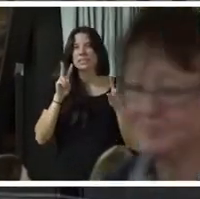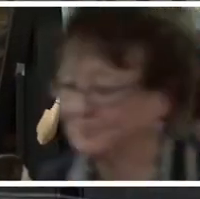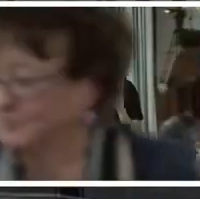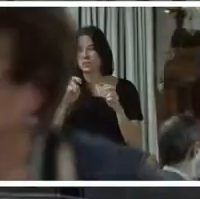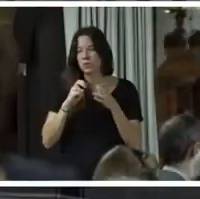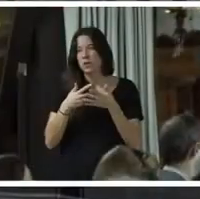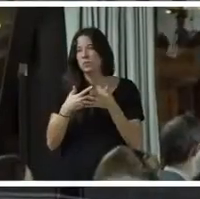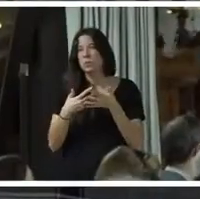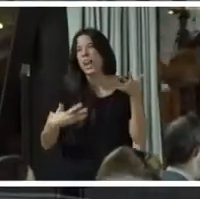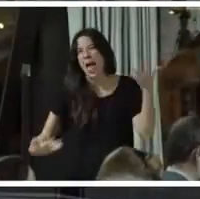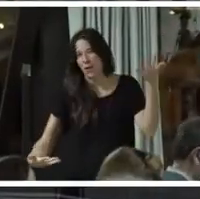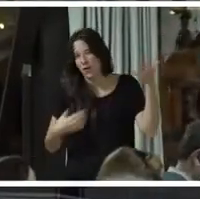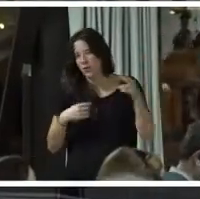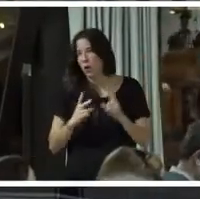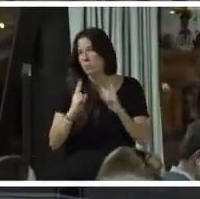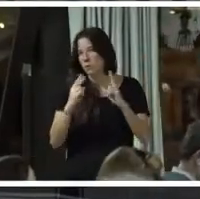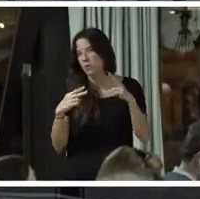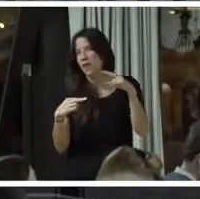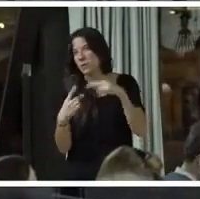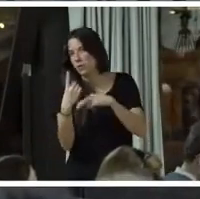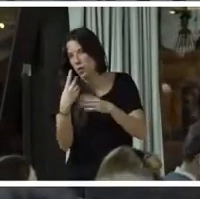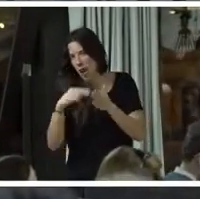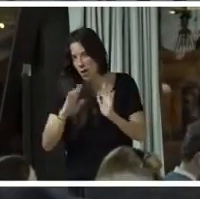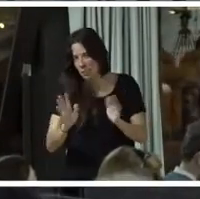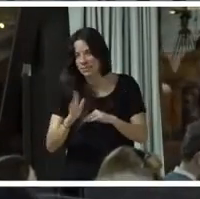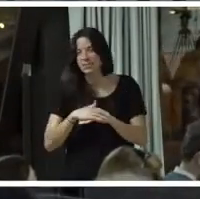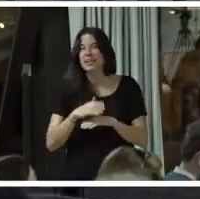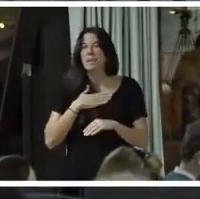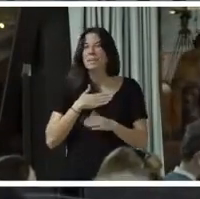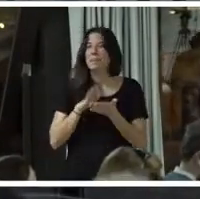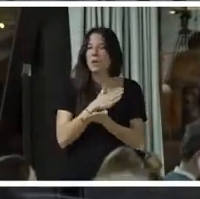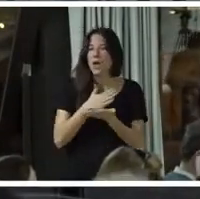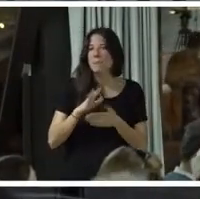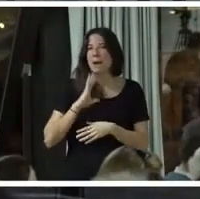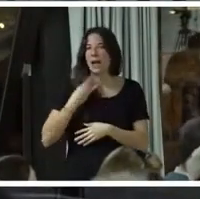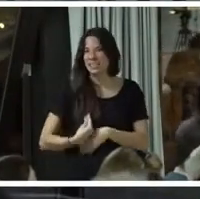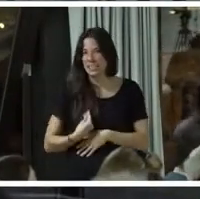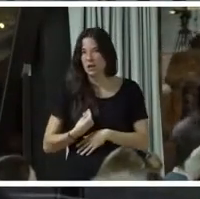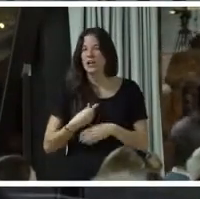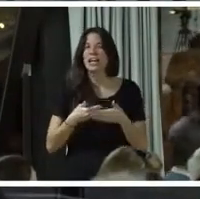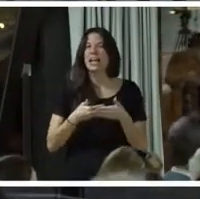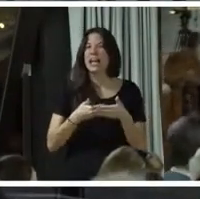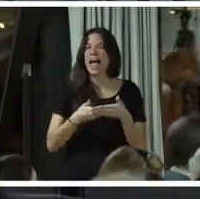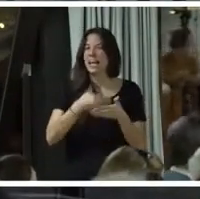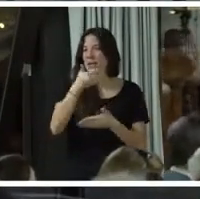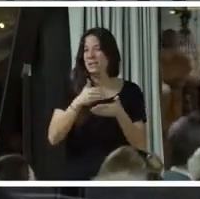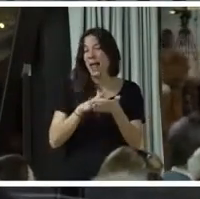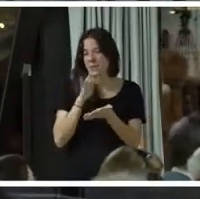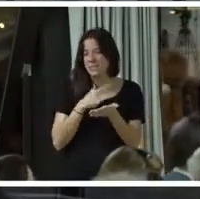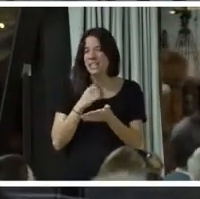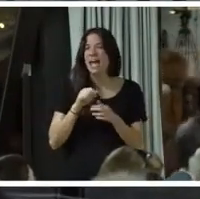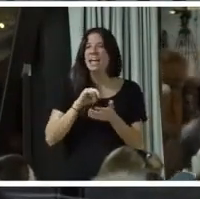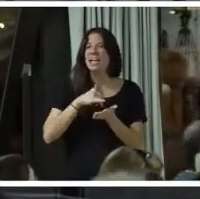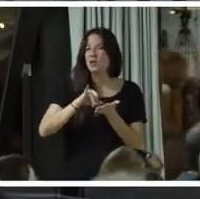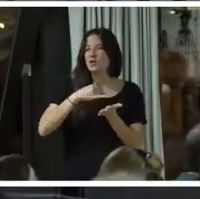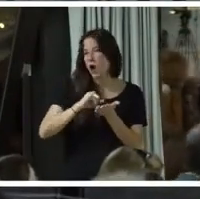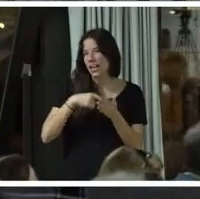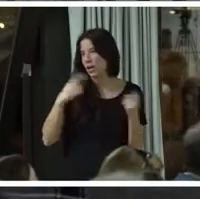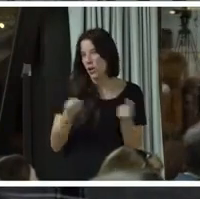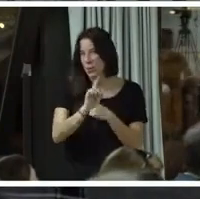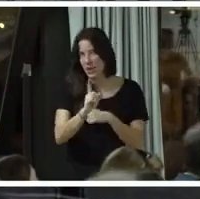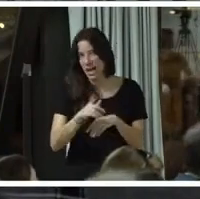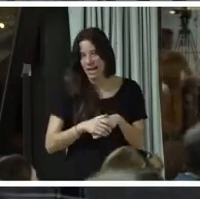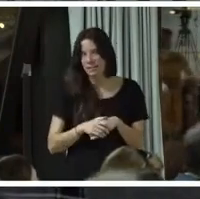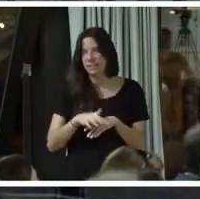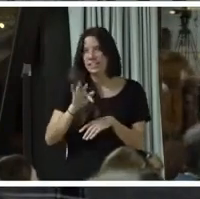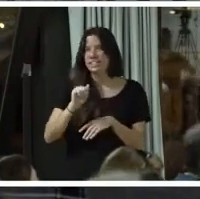es muy largo así que solo le un fragmento se llama mi mi poema palestino que la revista New yorker no me publicará Y es de de fad de